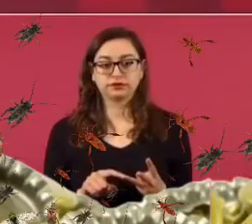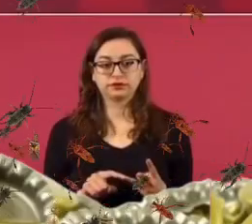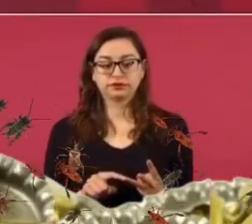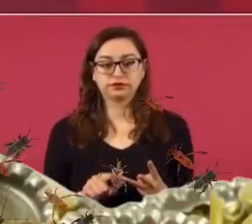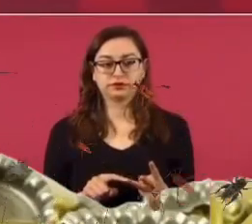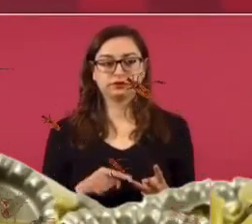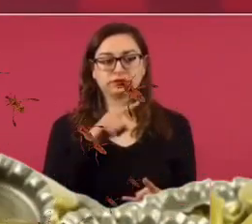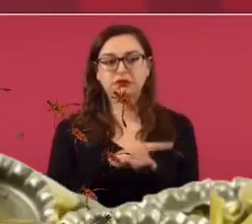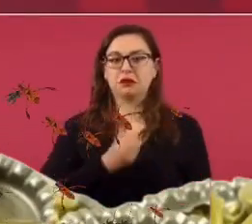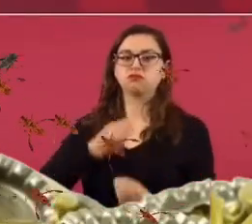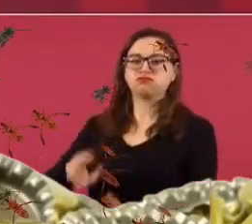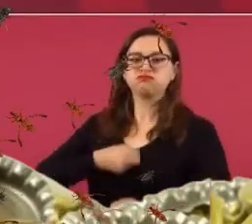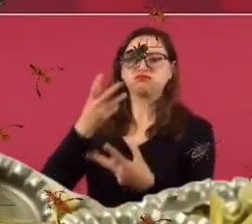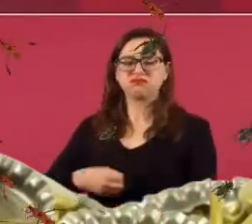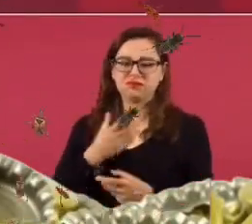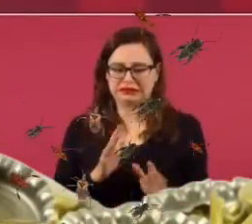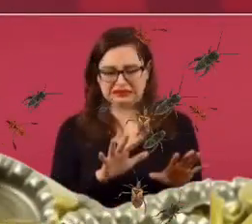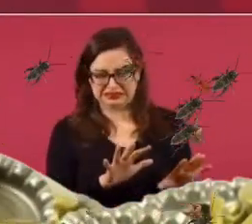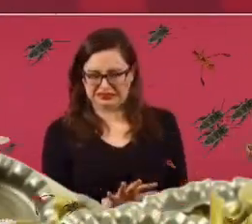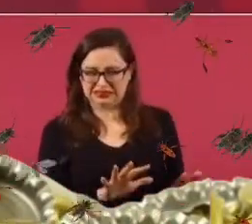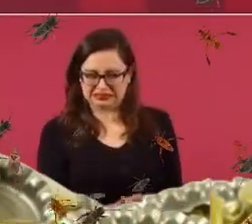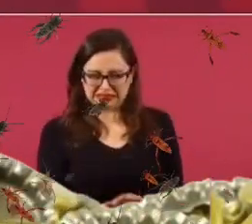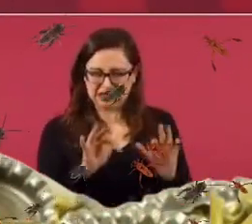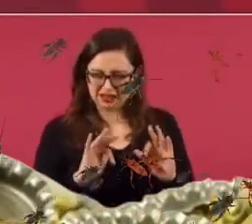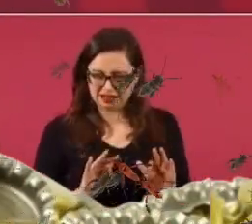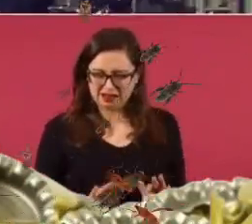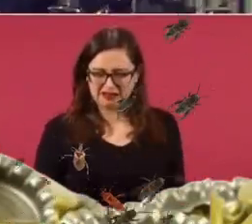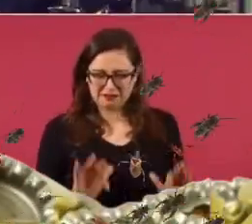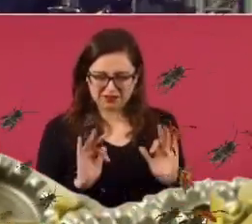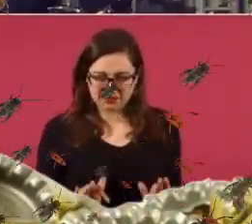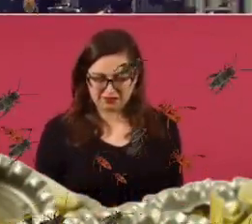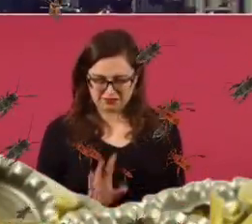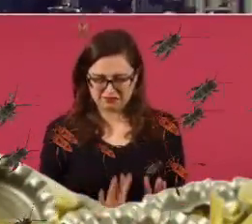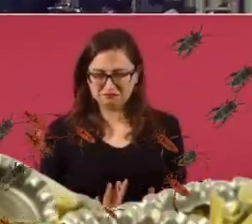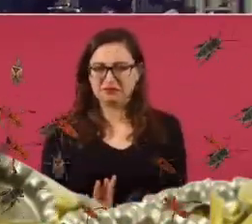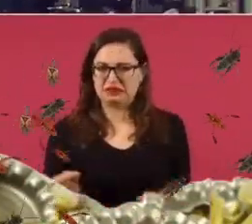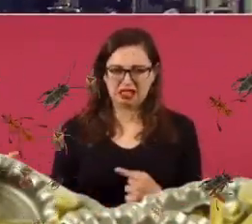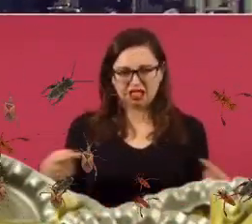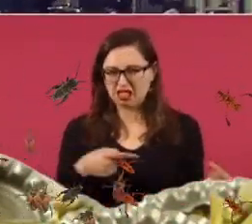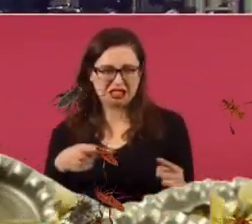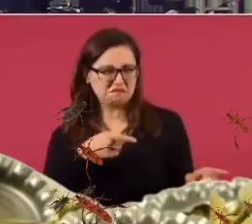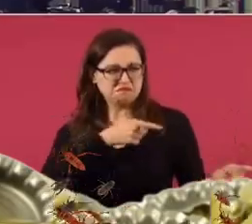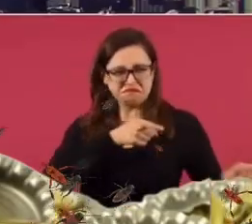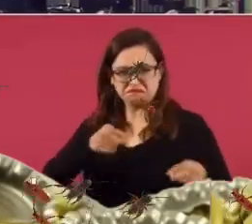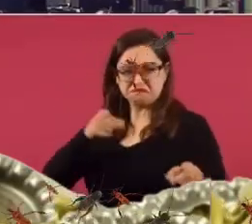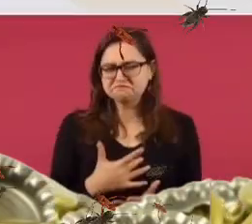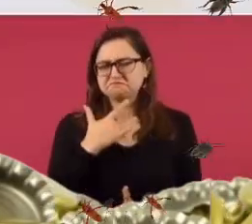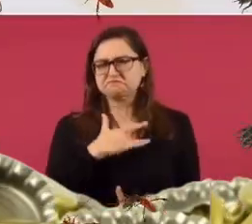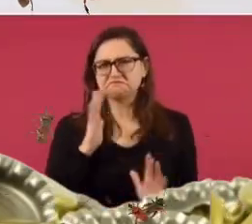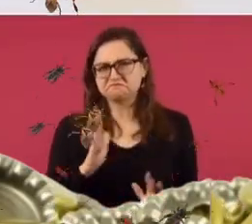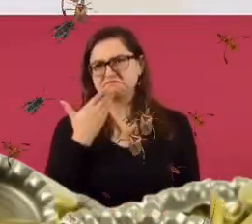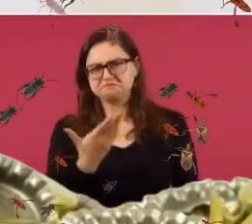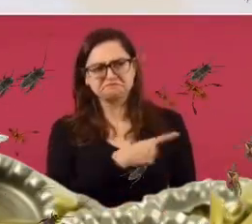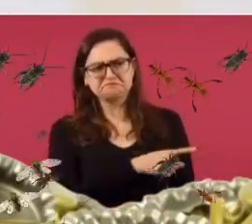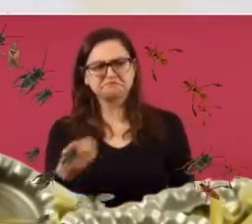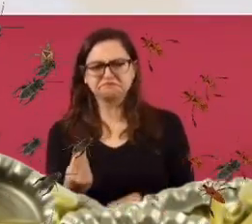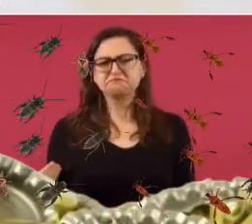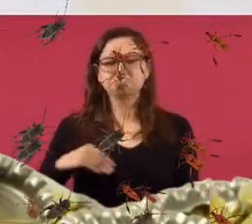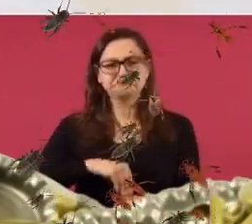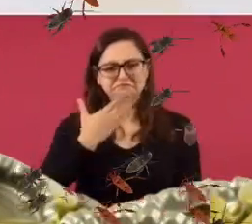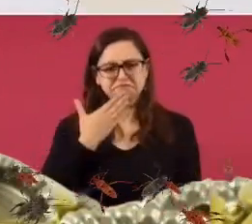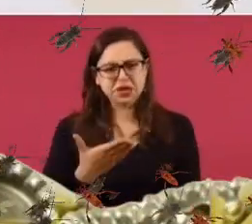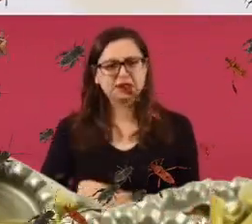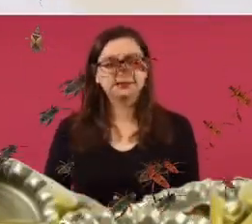sus declaraciones, que no se ataquen. Hasta ahora no lo han hecho, se han portado muy